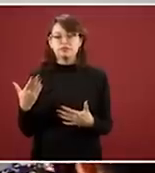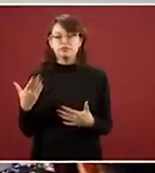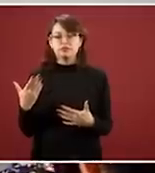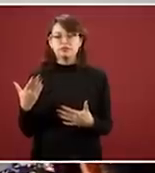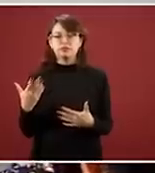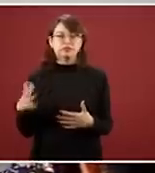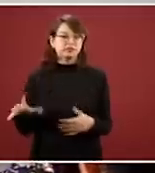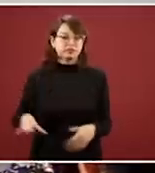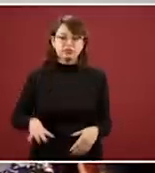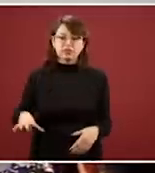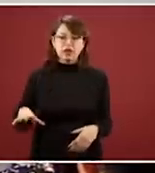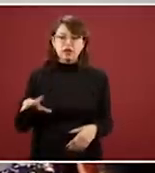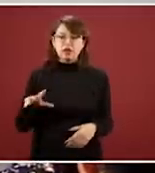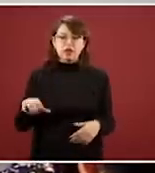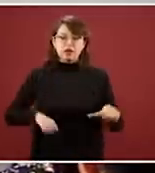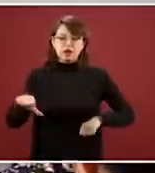actos